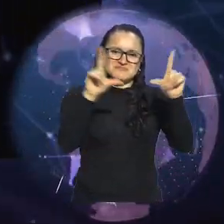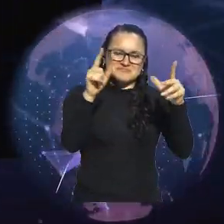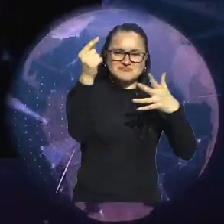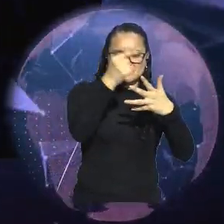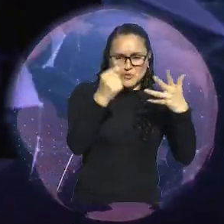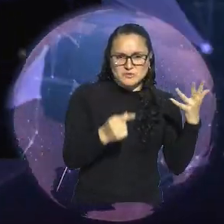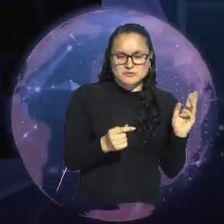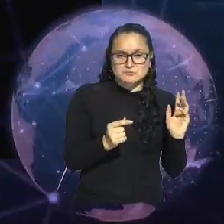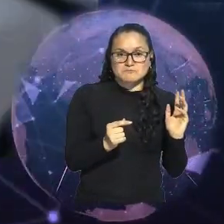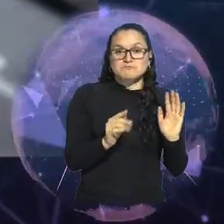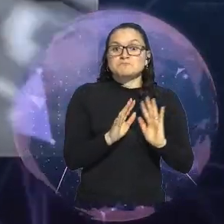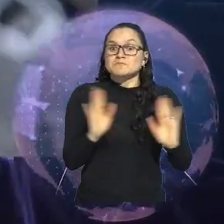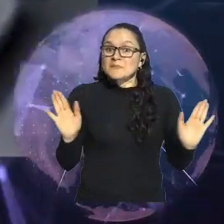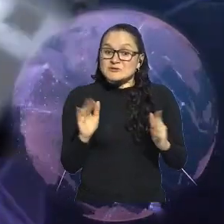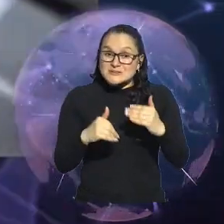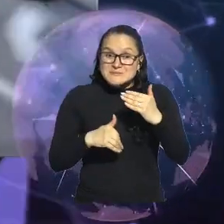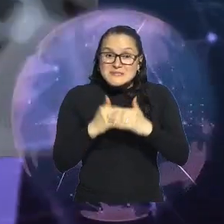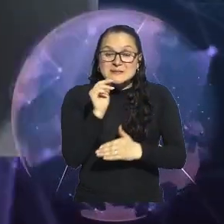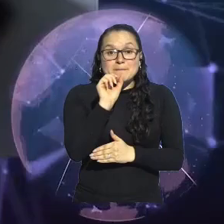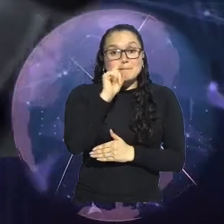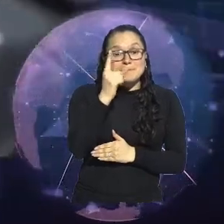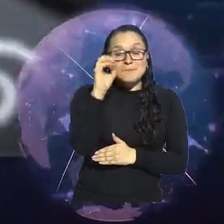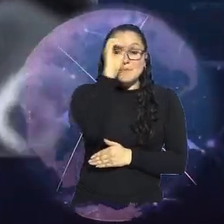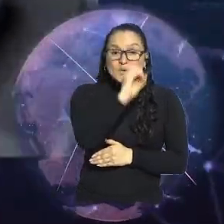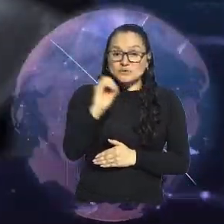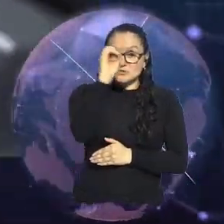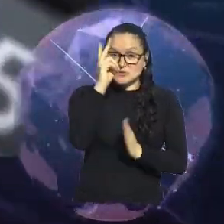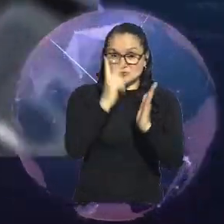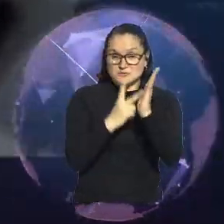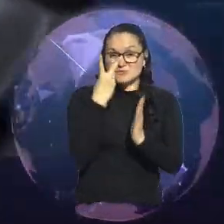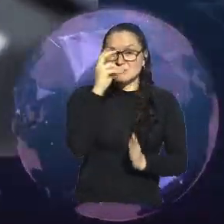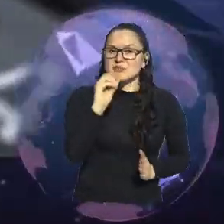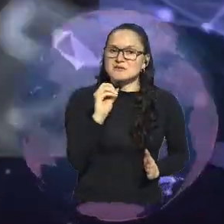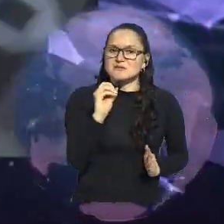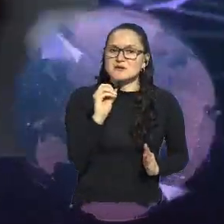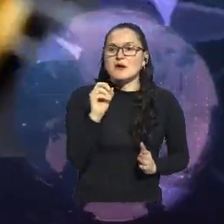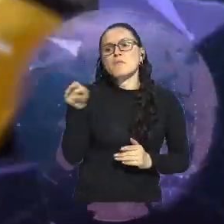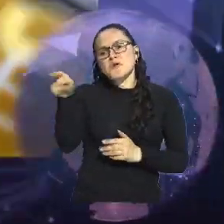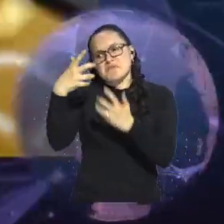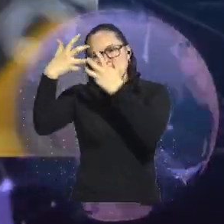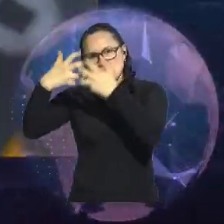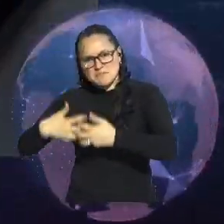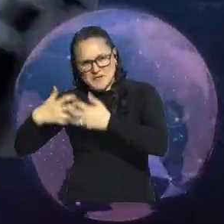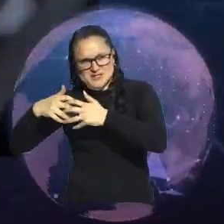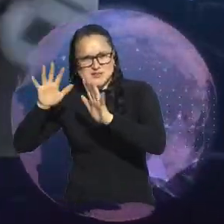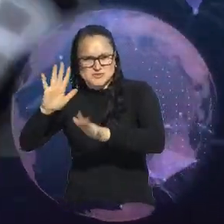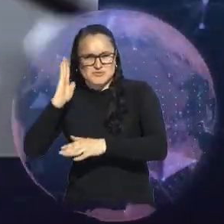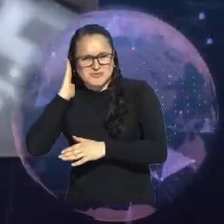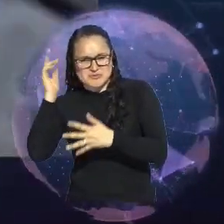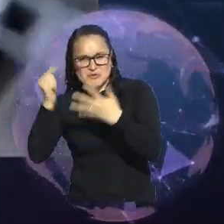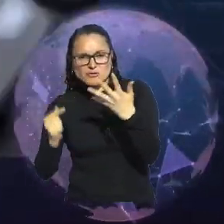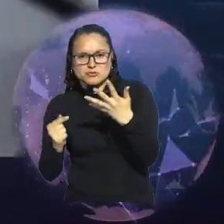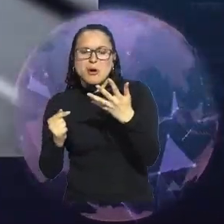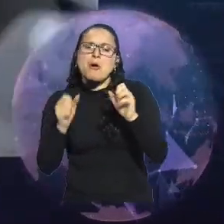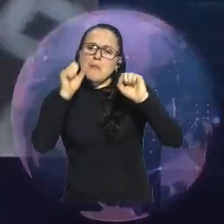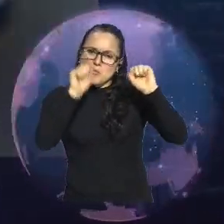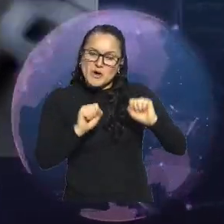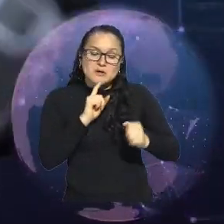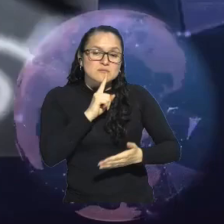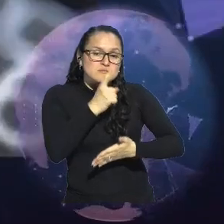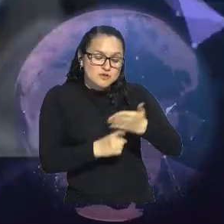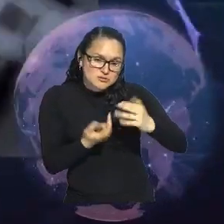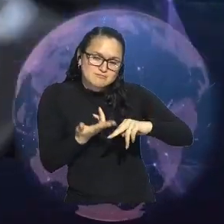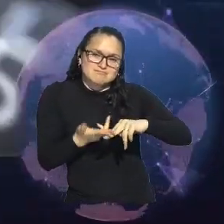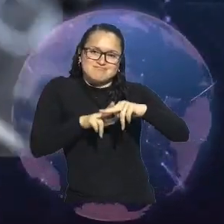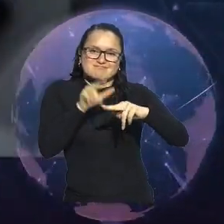cosas a partir del primero de octubre de 2020 los operadores reanudarán el cobro de intereses con excepción de los